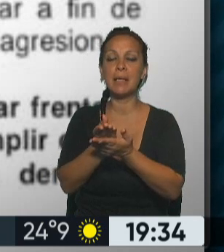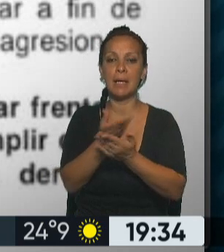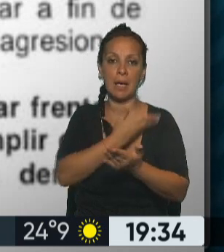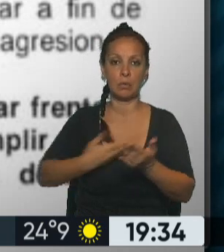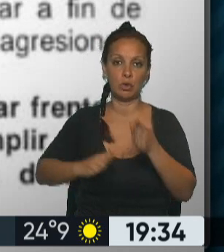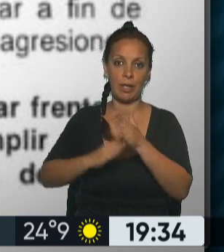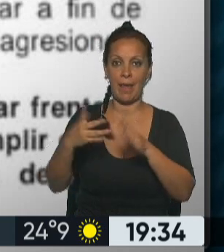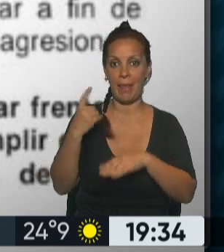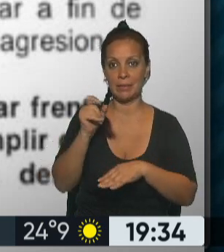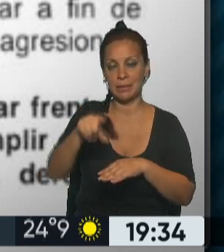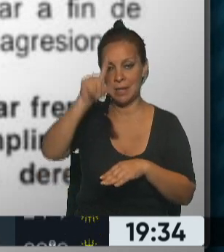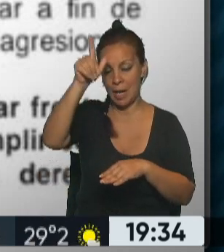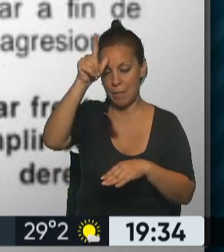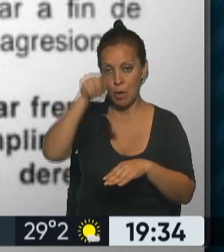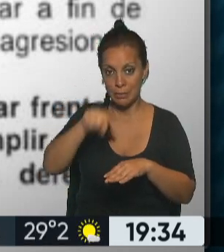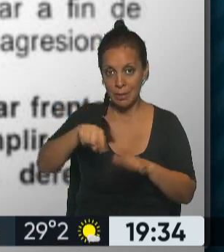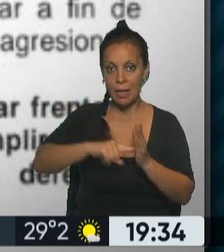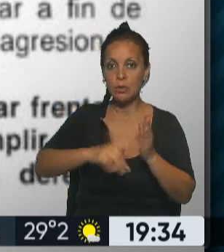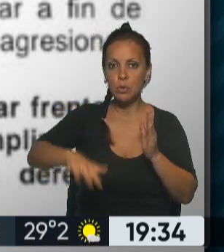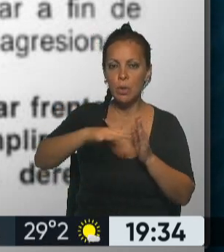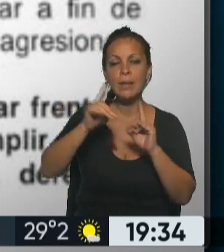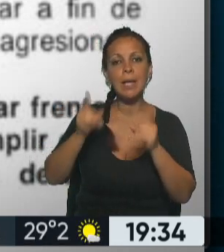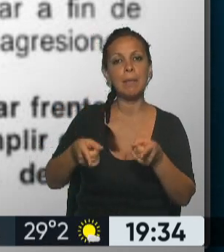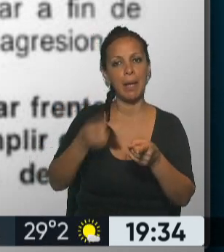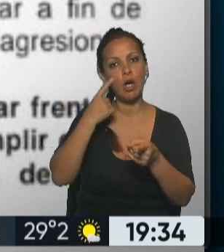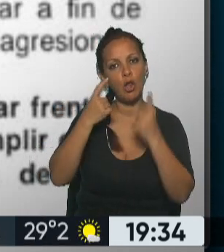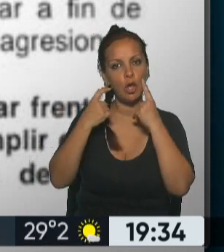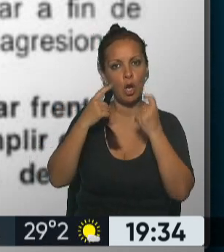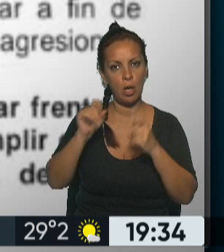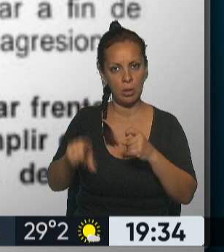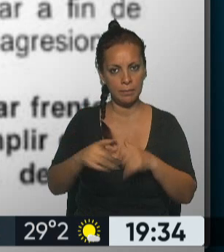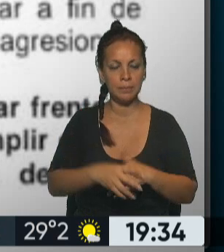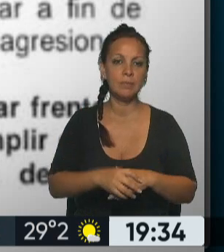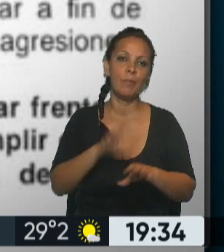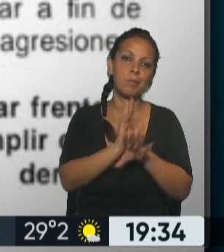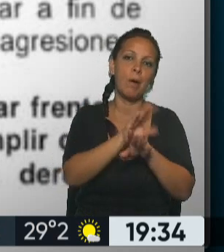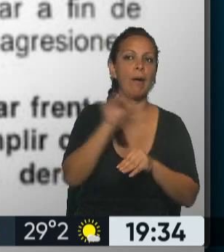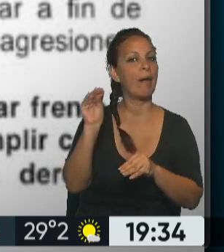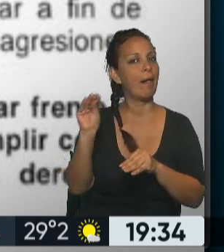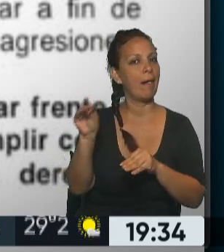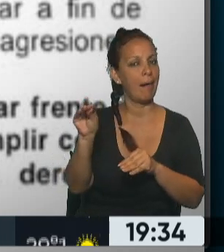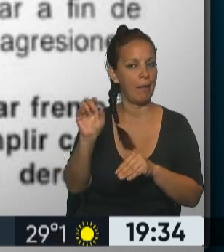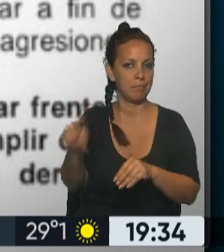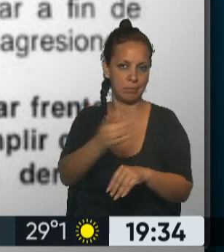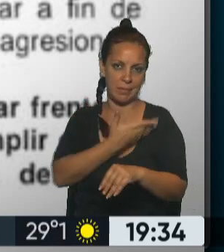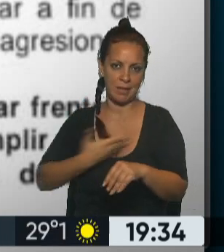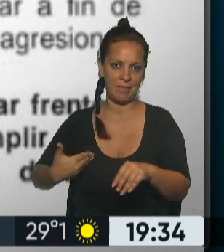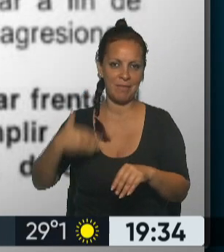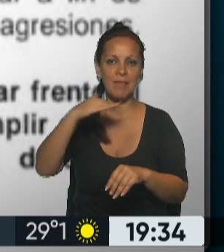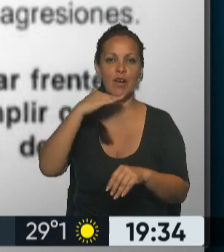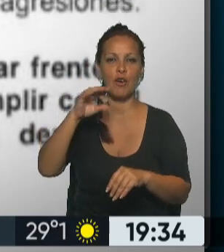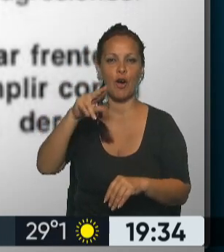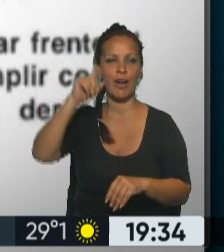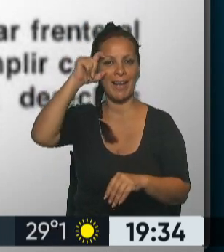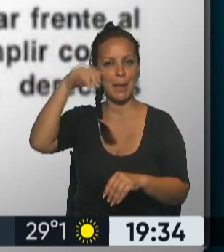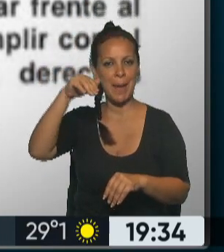estricto control sobre el accionar de las fuerzas de seguridad. Bueno, acá le hace un llamado de atención al gobierno de Jorge Macri para que tenga